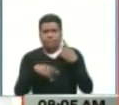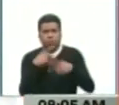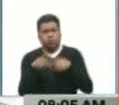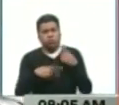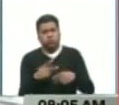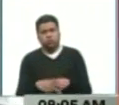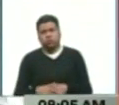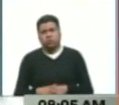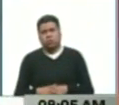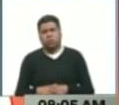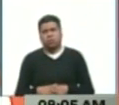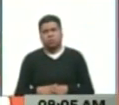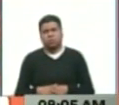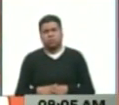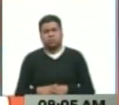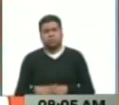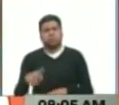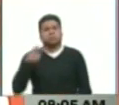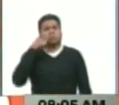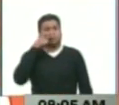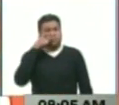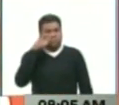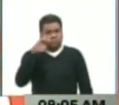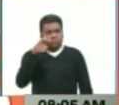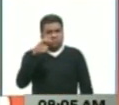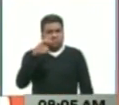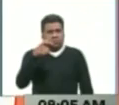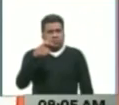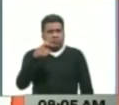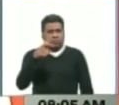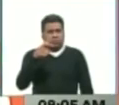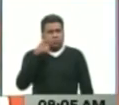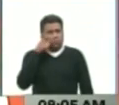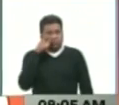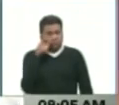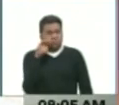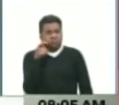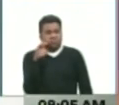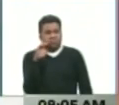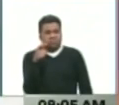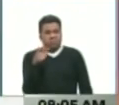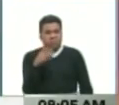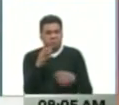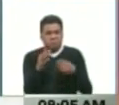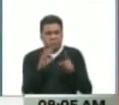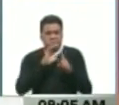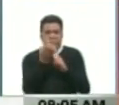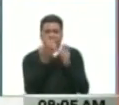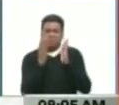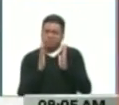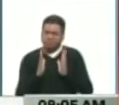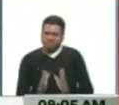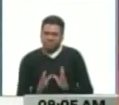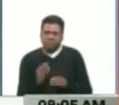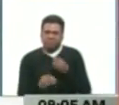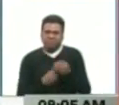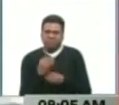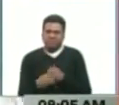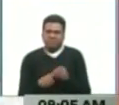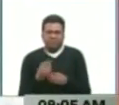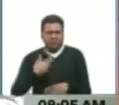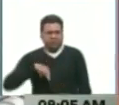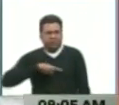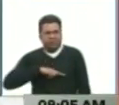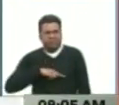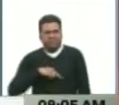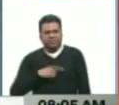pueblo cultor de cara a la economía, en corresponsabilidad con los desafíos económicos que tiene nuestro país. Hemos